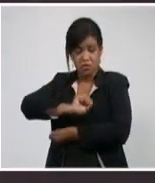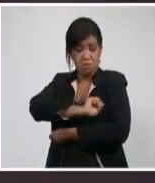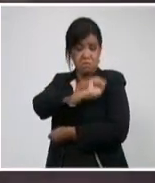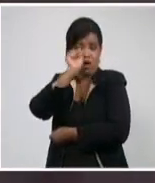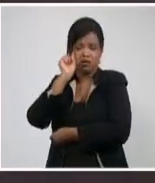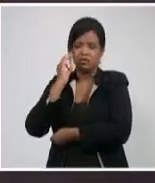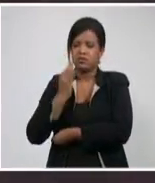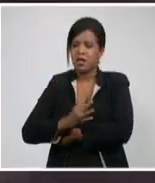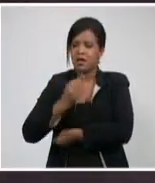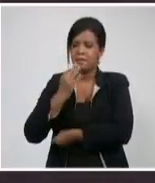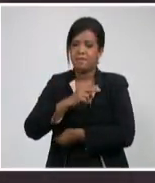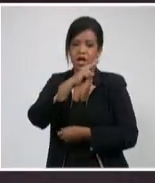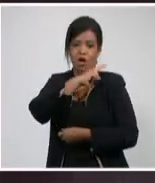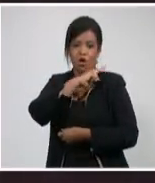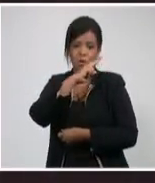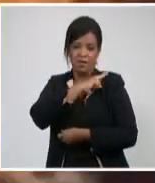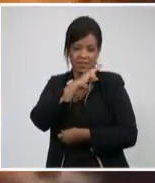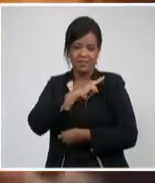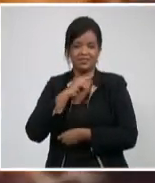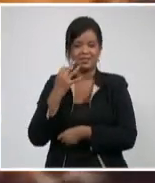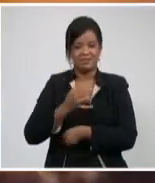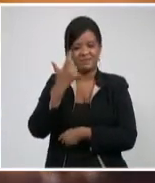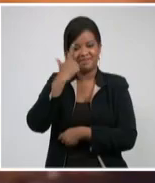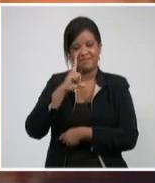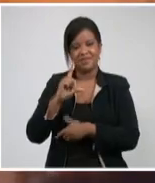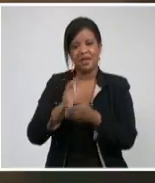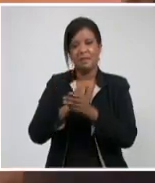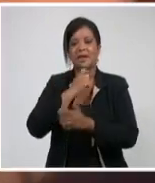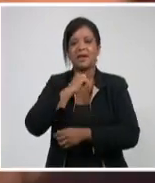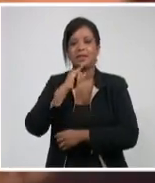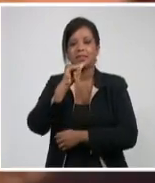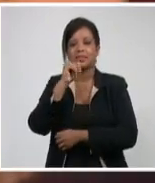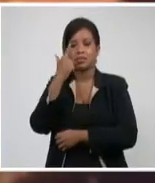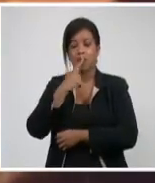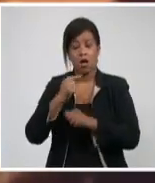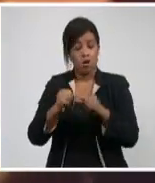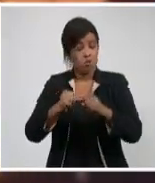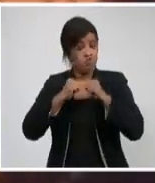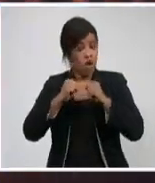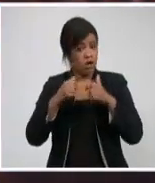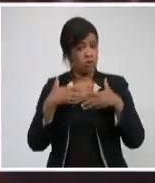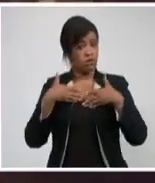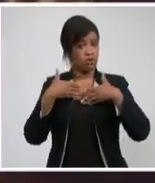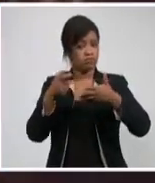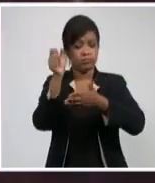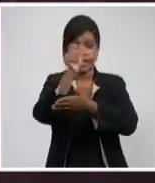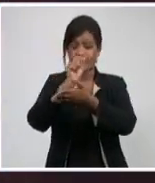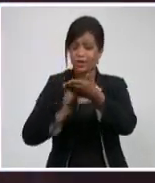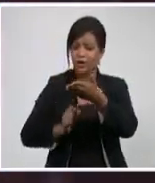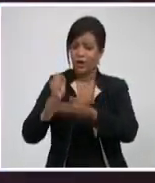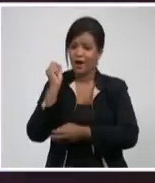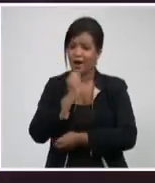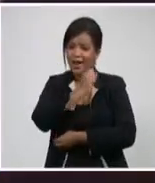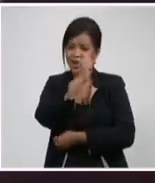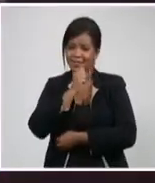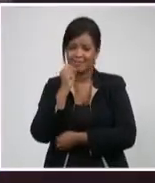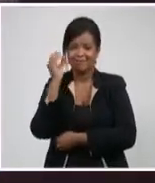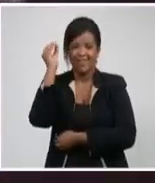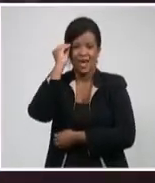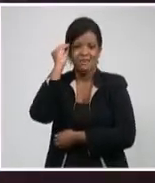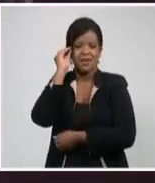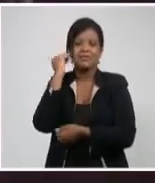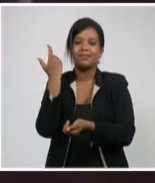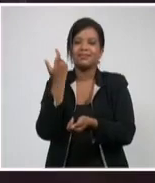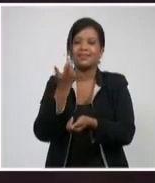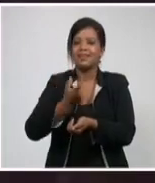el comandante Juan Almeida Bosque. Rebelde y valeroso, escritor y cantor, bebió de la savia de las tradiciones